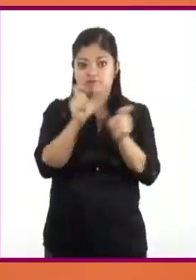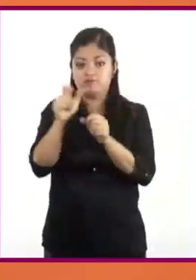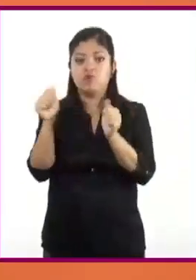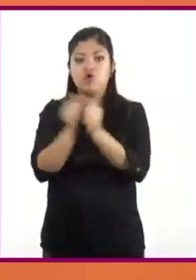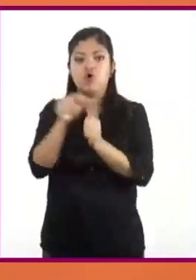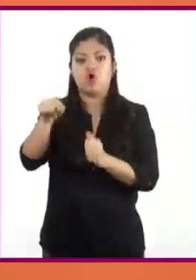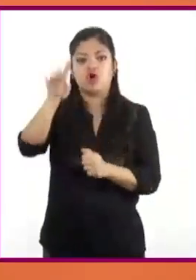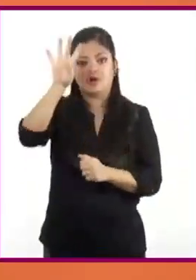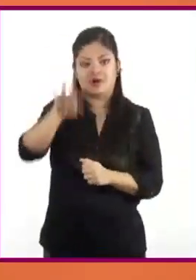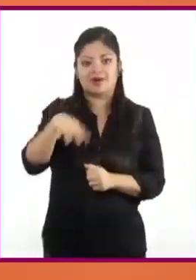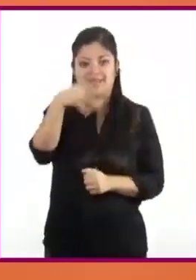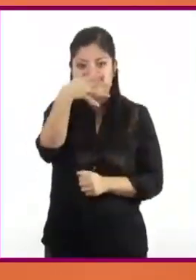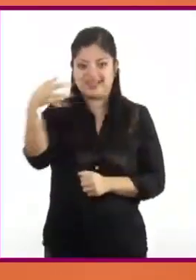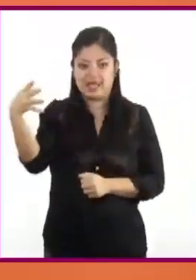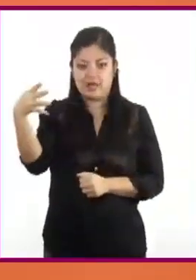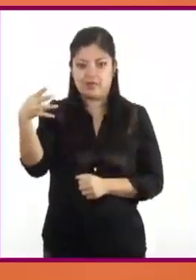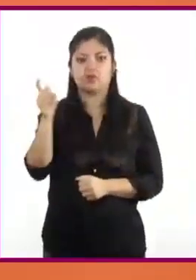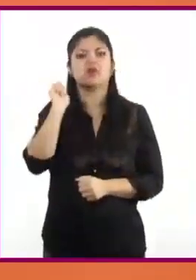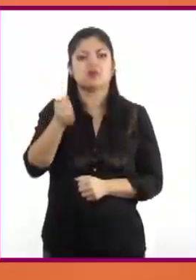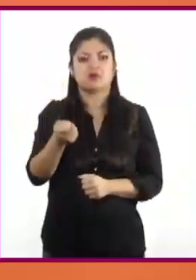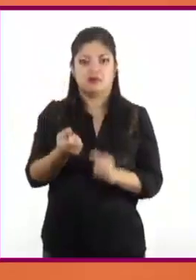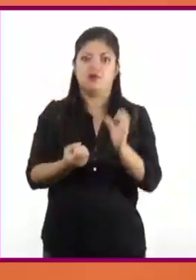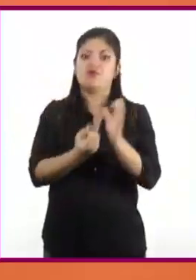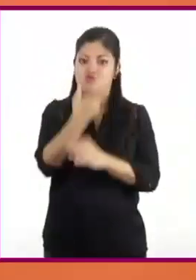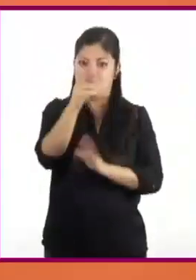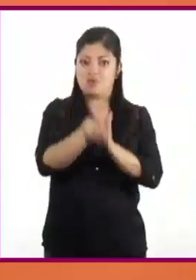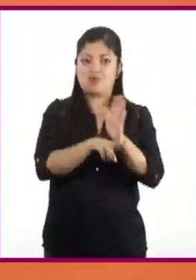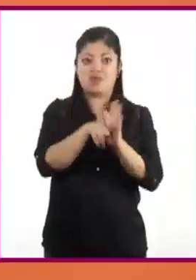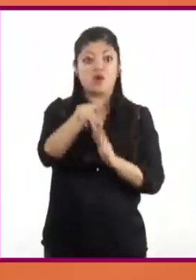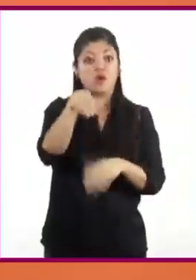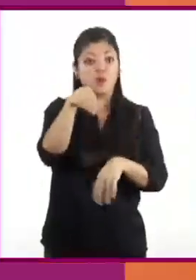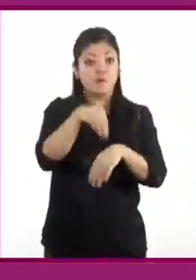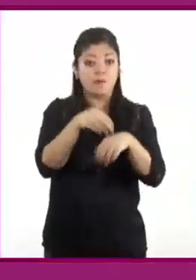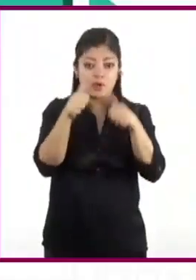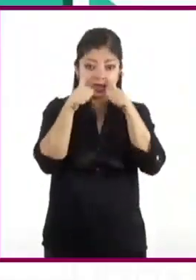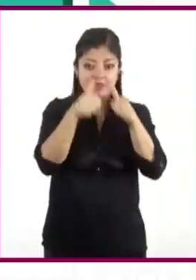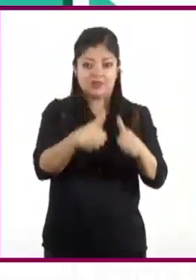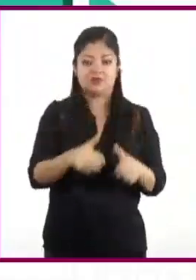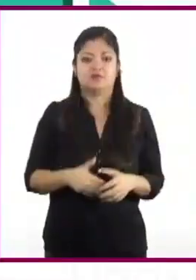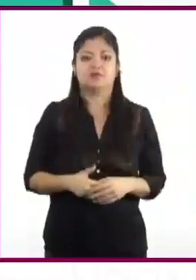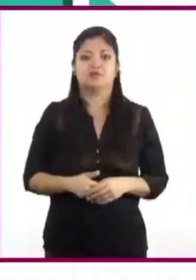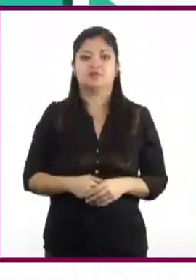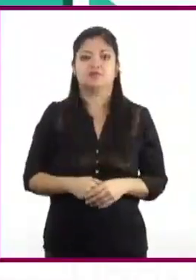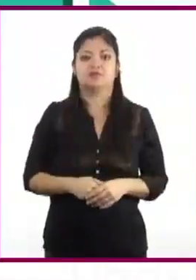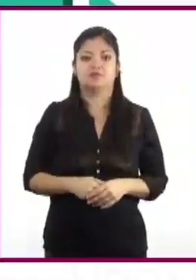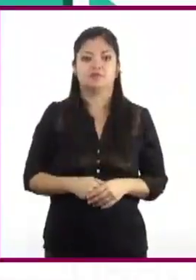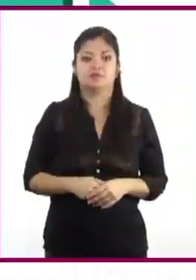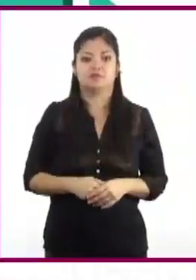tablas. Ello a través de un nuevo video. Pongan mucha atención.